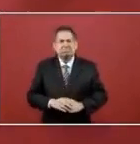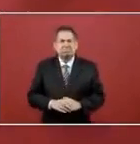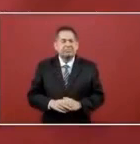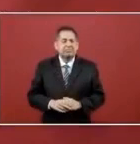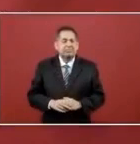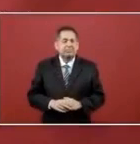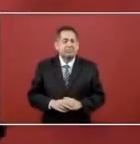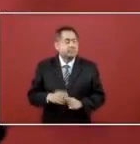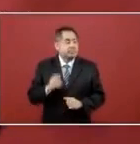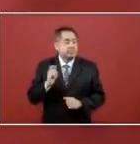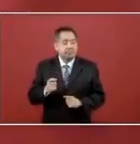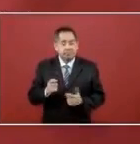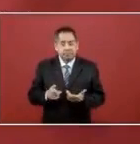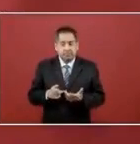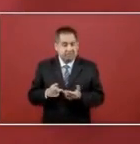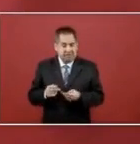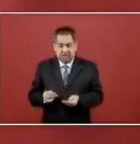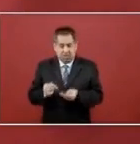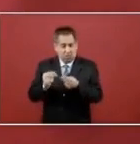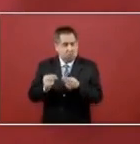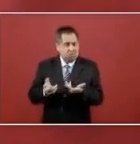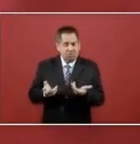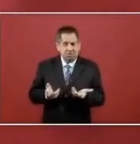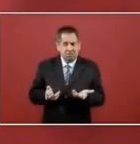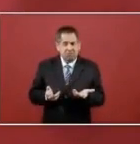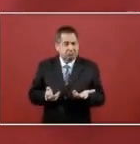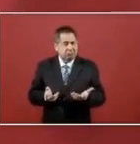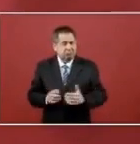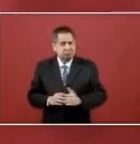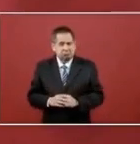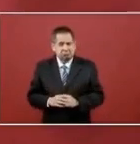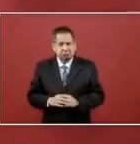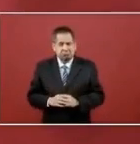que se trata de un negocio